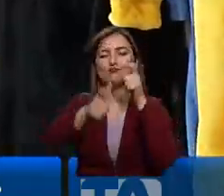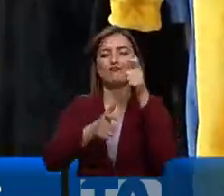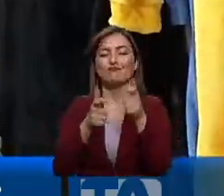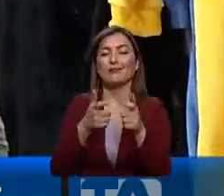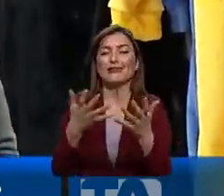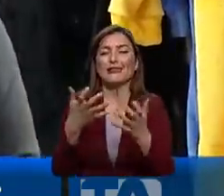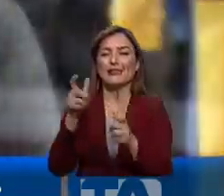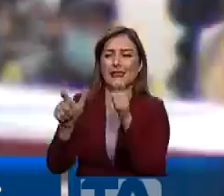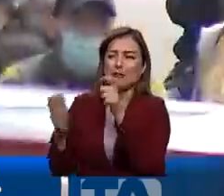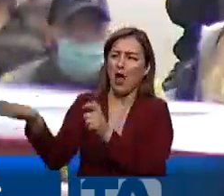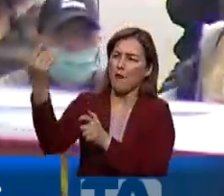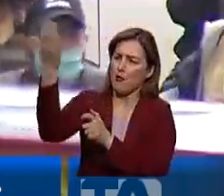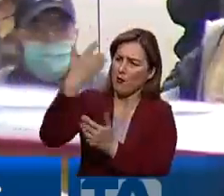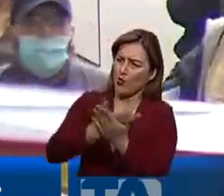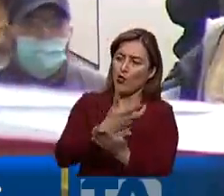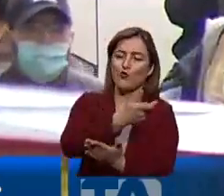clientes.